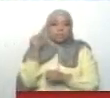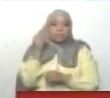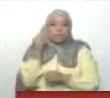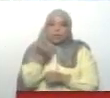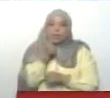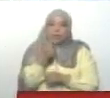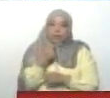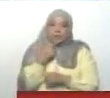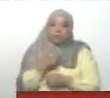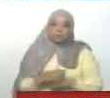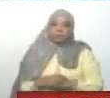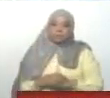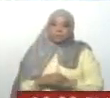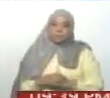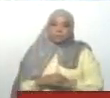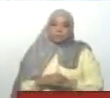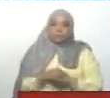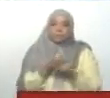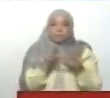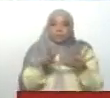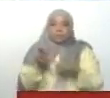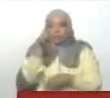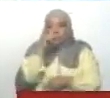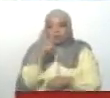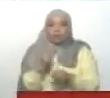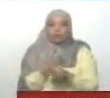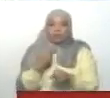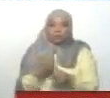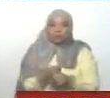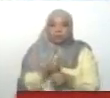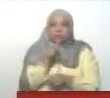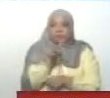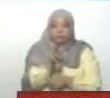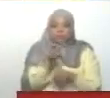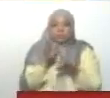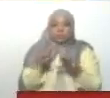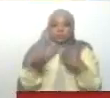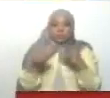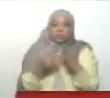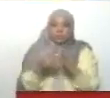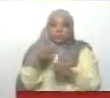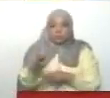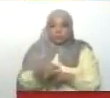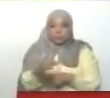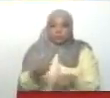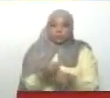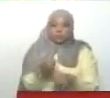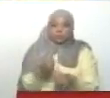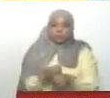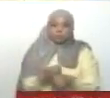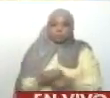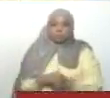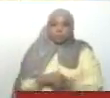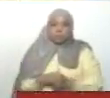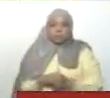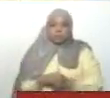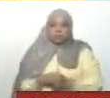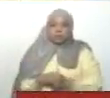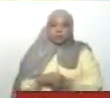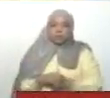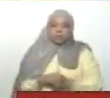hermosa. 73 años, me dijiste. Próximos a 74. Bueno, siempre comprometido